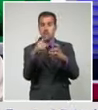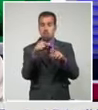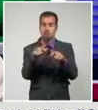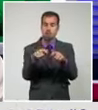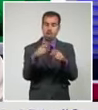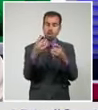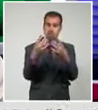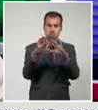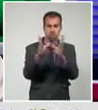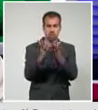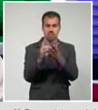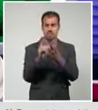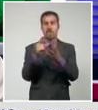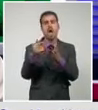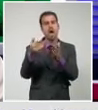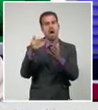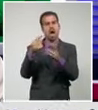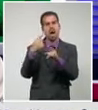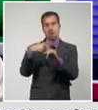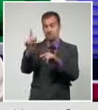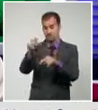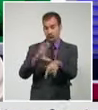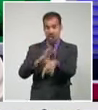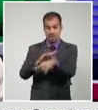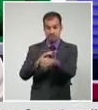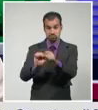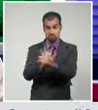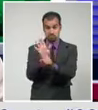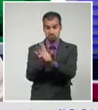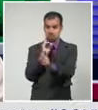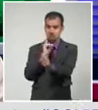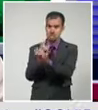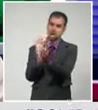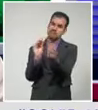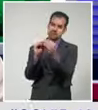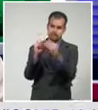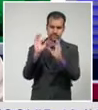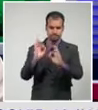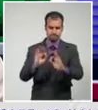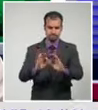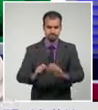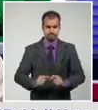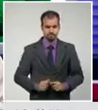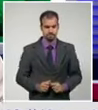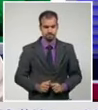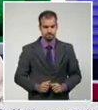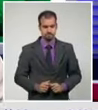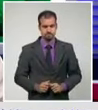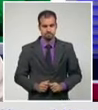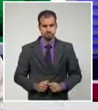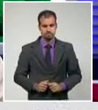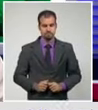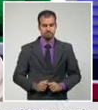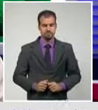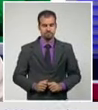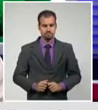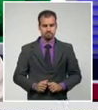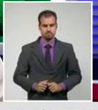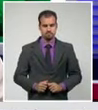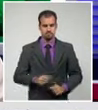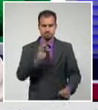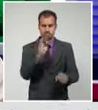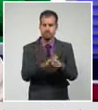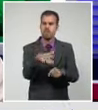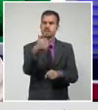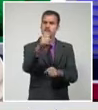contacto de un caso positivo ya previamente diagnosticado, que comenzó el 10 de marzo con